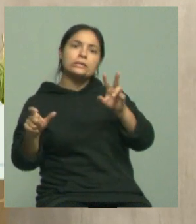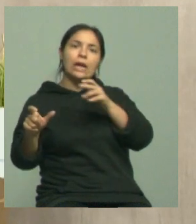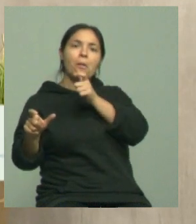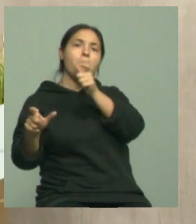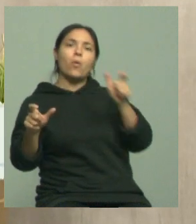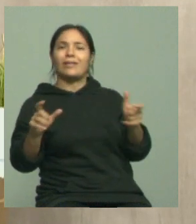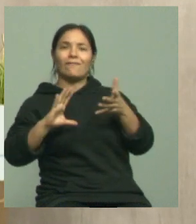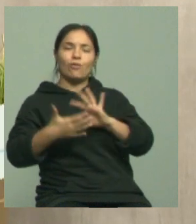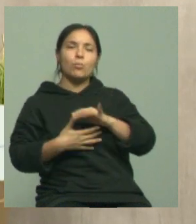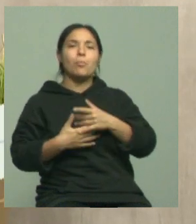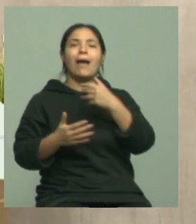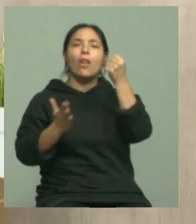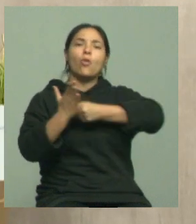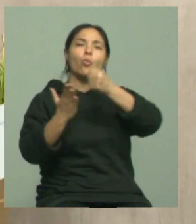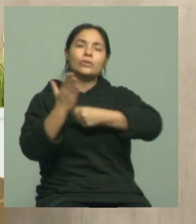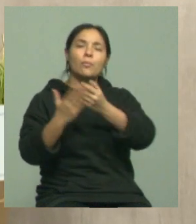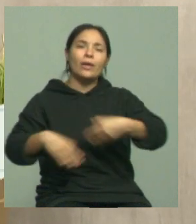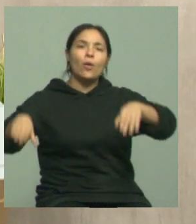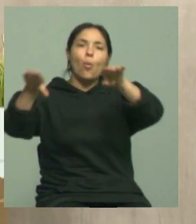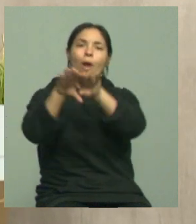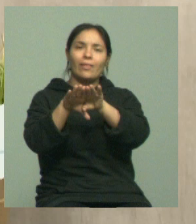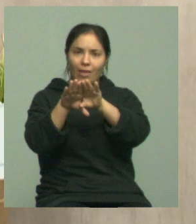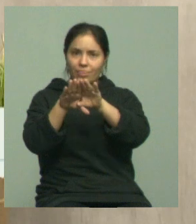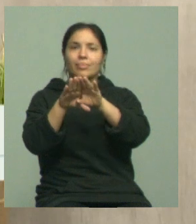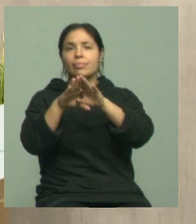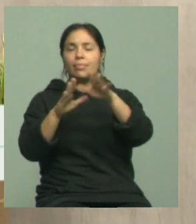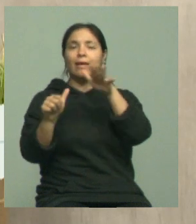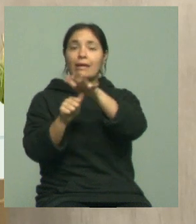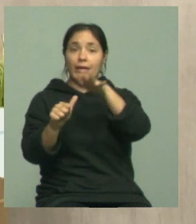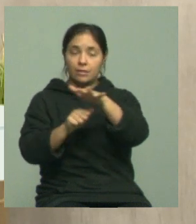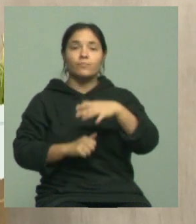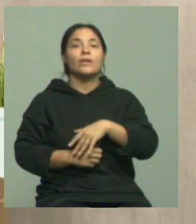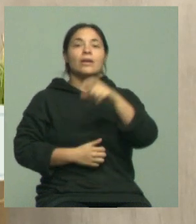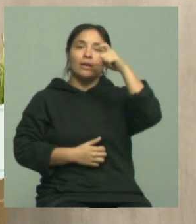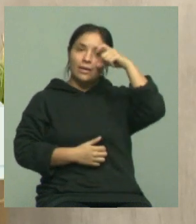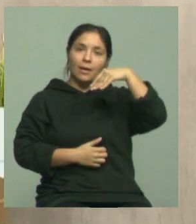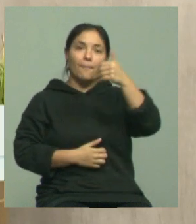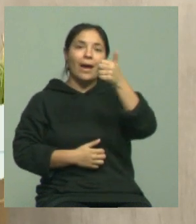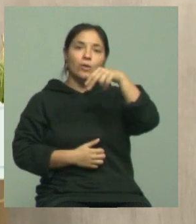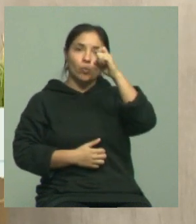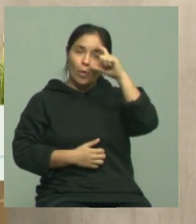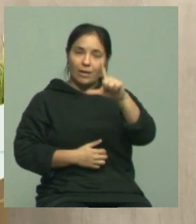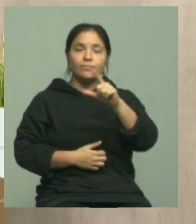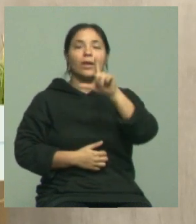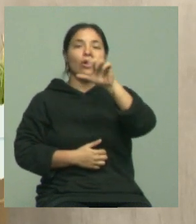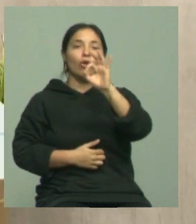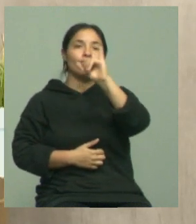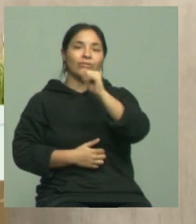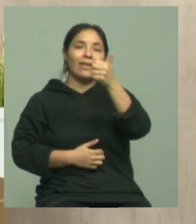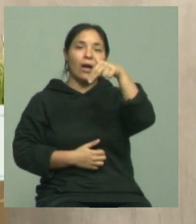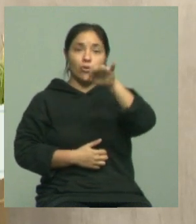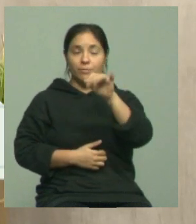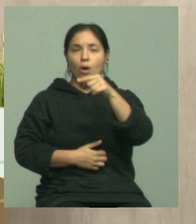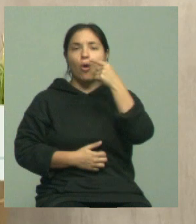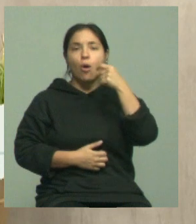en general, pero por la igualdad de género, que es Manuel Lozano, el presidente y director de la Fundación Sí, hizo una declaración